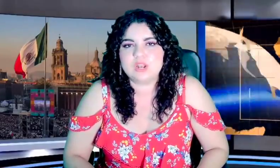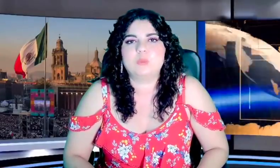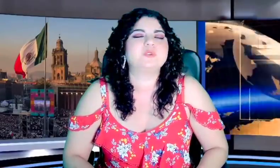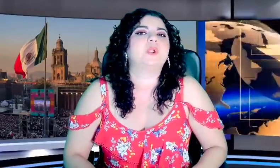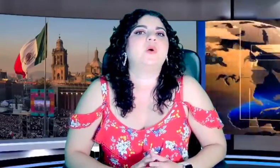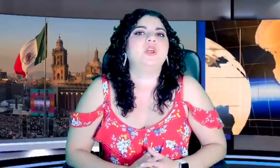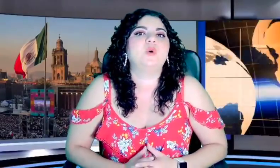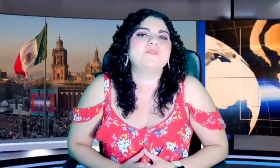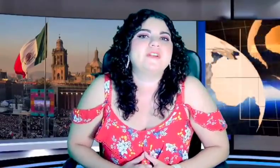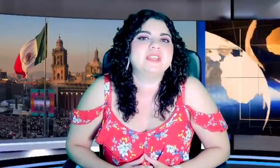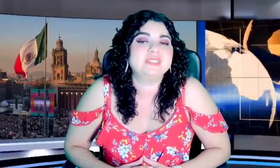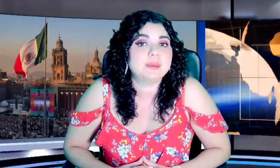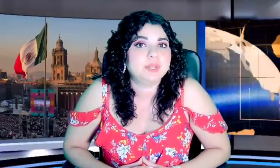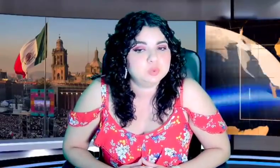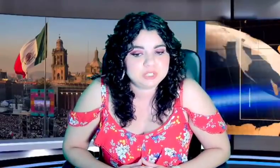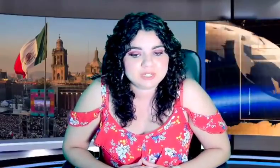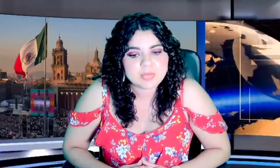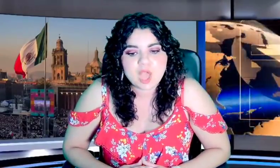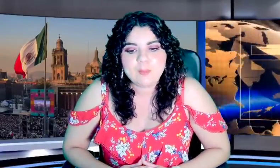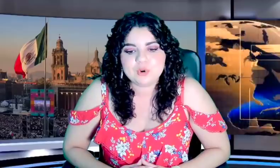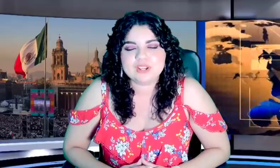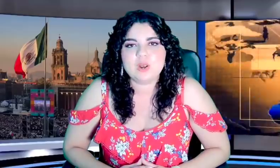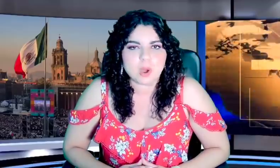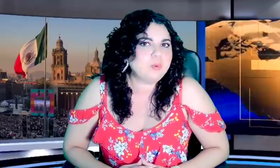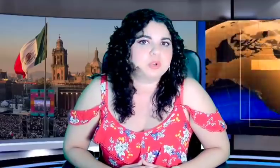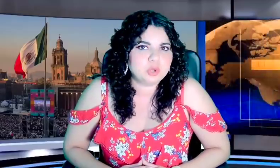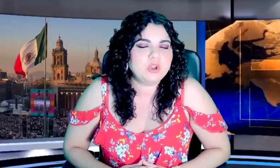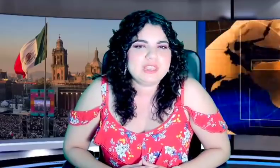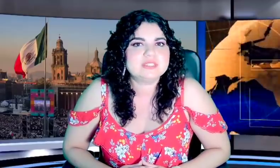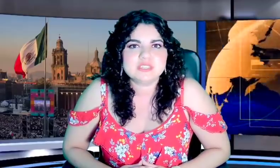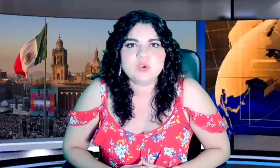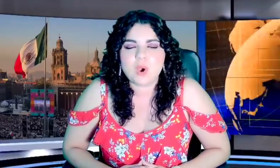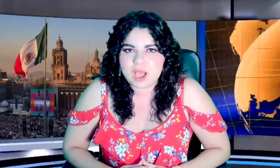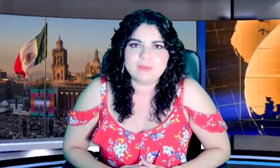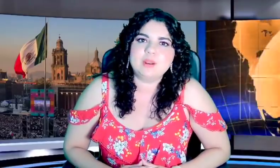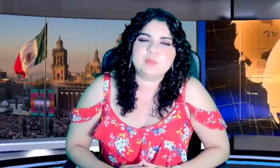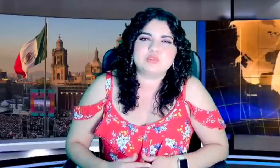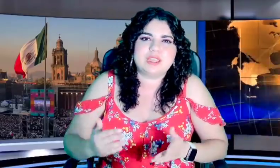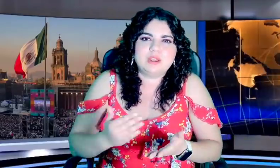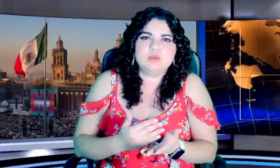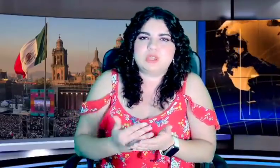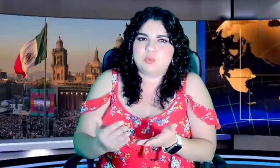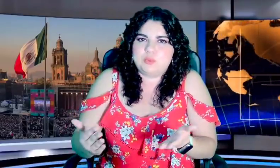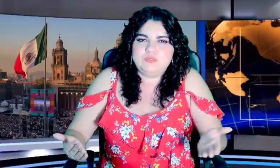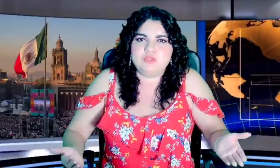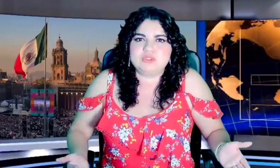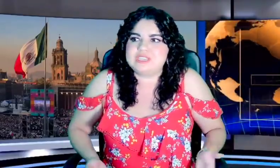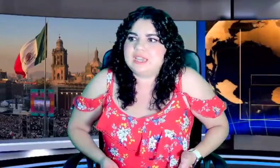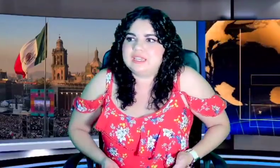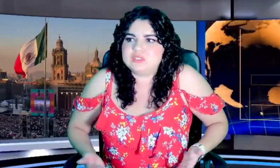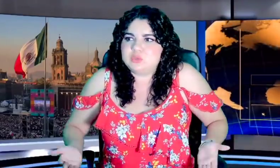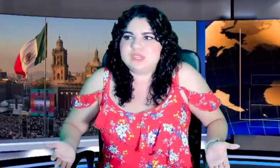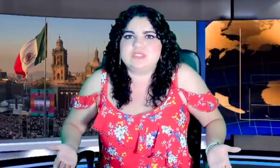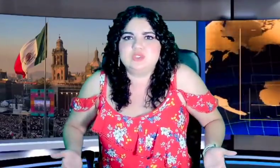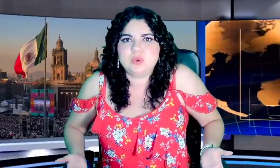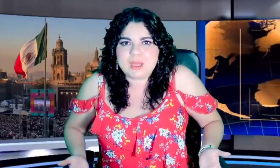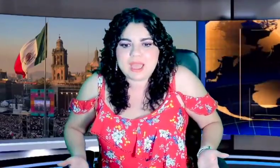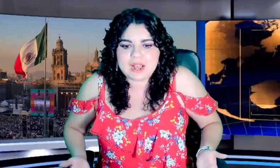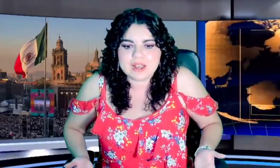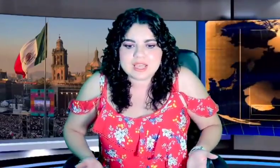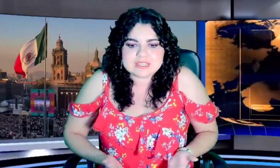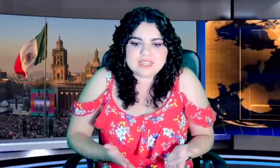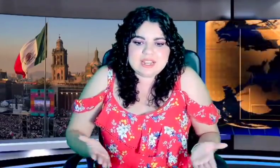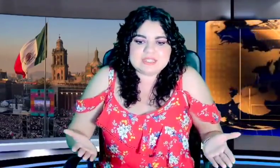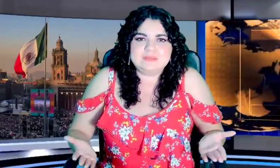presidente López Obrador en conferencia matutina, porque lo abordó y les dijo, a ver, pues saquen los argumentos, digan qué estoy haciendo